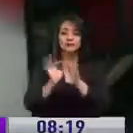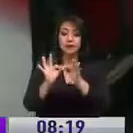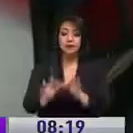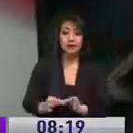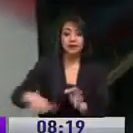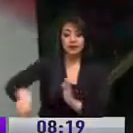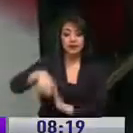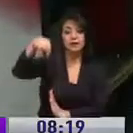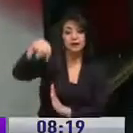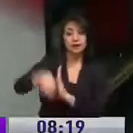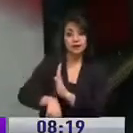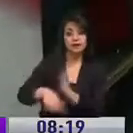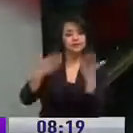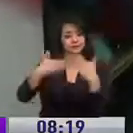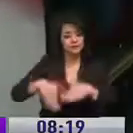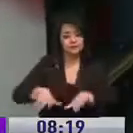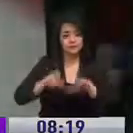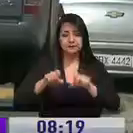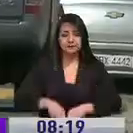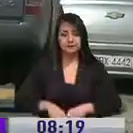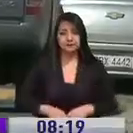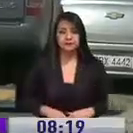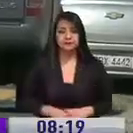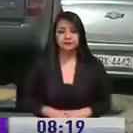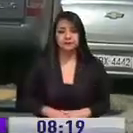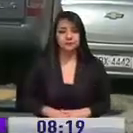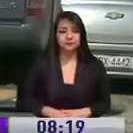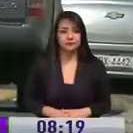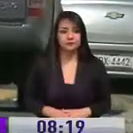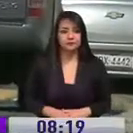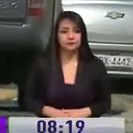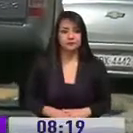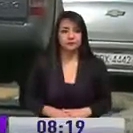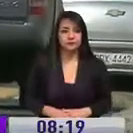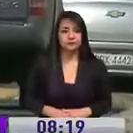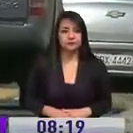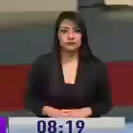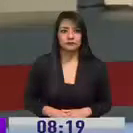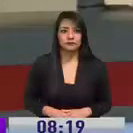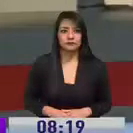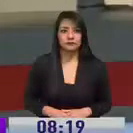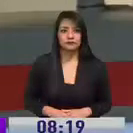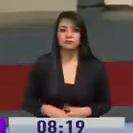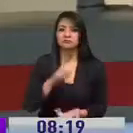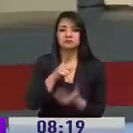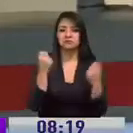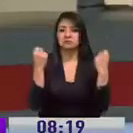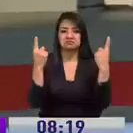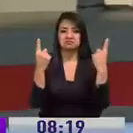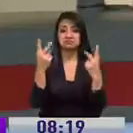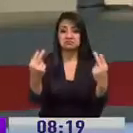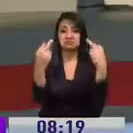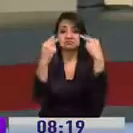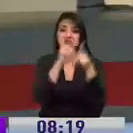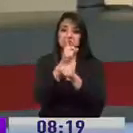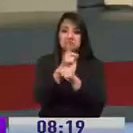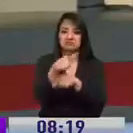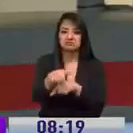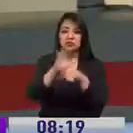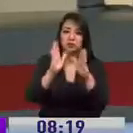de una vez por todas el daño. En Quito informó Andrea Orbe. Yo no sé cómo nos miran, si nos miran con